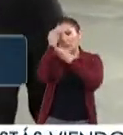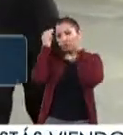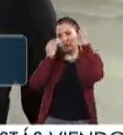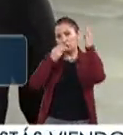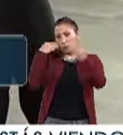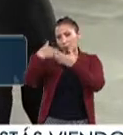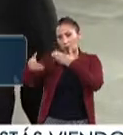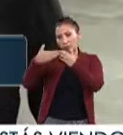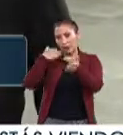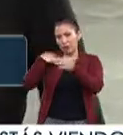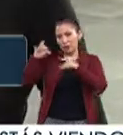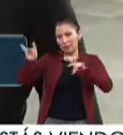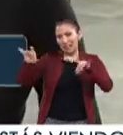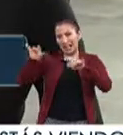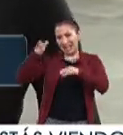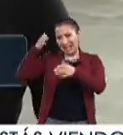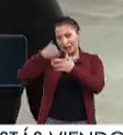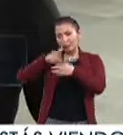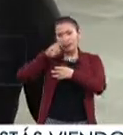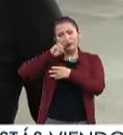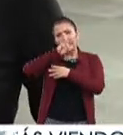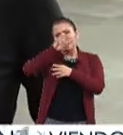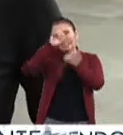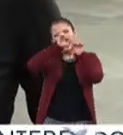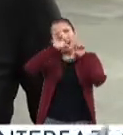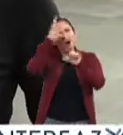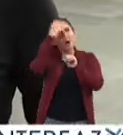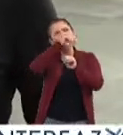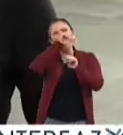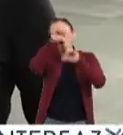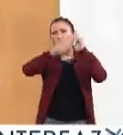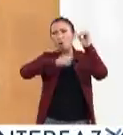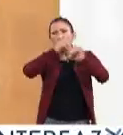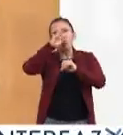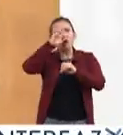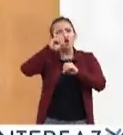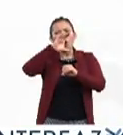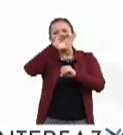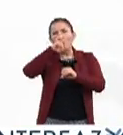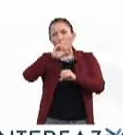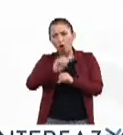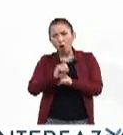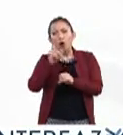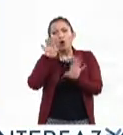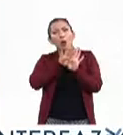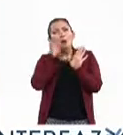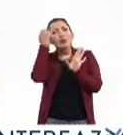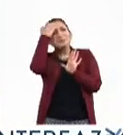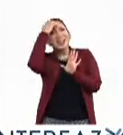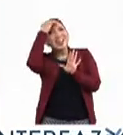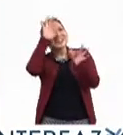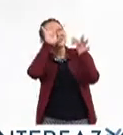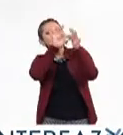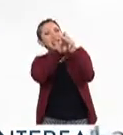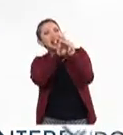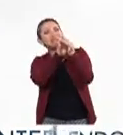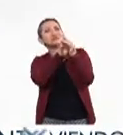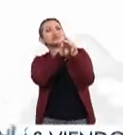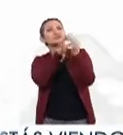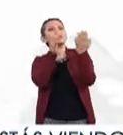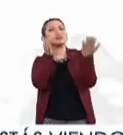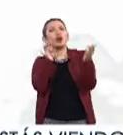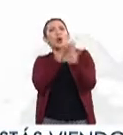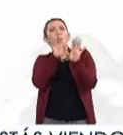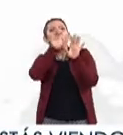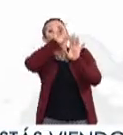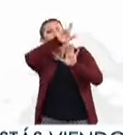Arte Contemporáneo en Los Ángeles y vi toda una sala entera de obras de Rothko, ¿no? Entonces, más bien como esta experiencia de tener